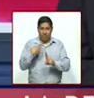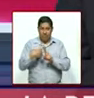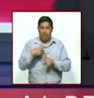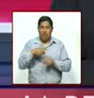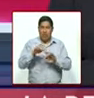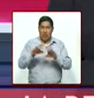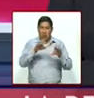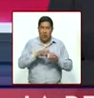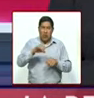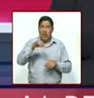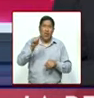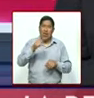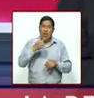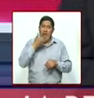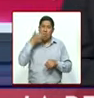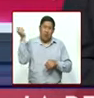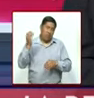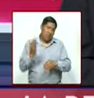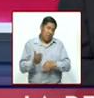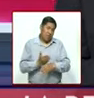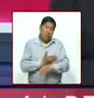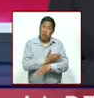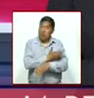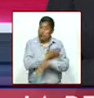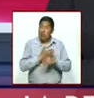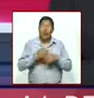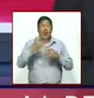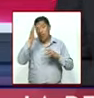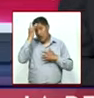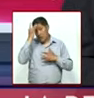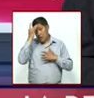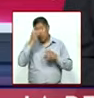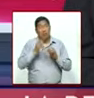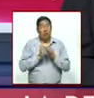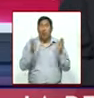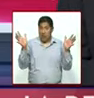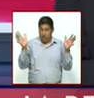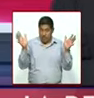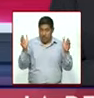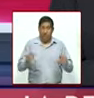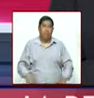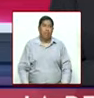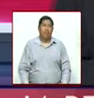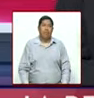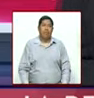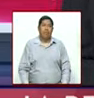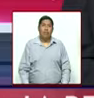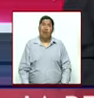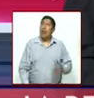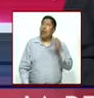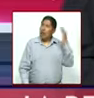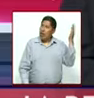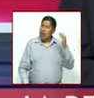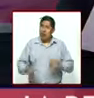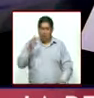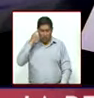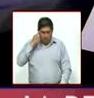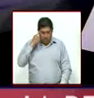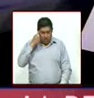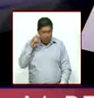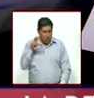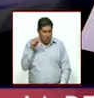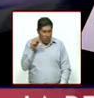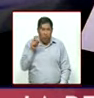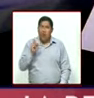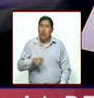ia ya que pronto podrá mejorar el diagnóstico y el tratamiento de enfermedades a nivel global Esto me hace pensar que ya no sería